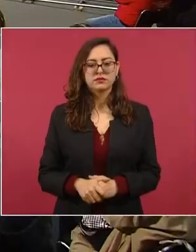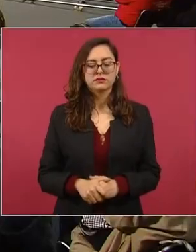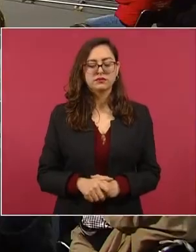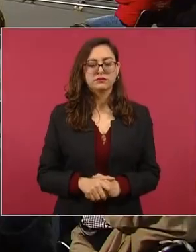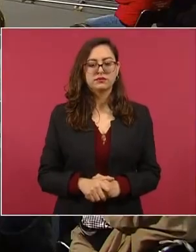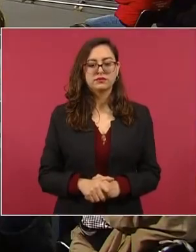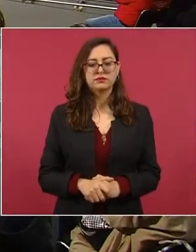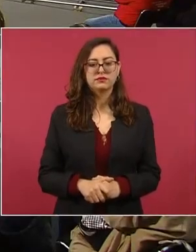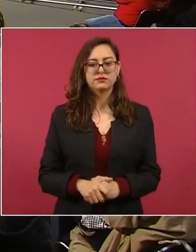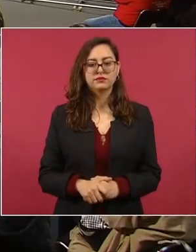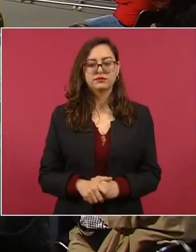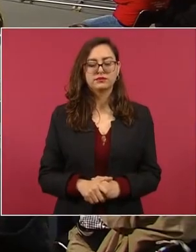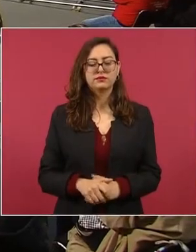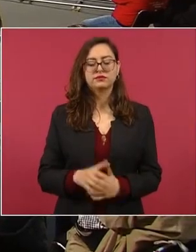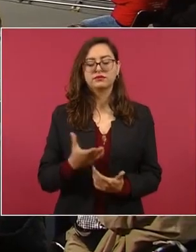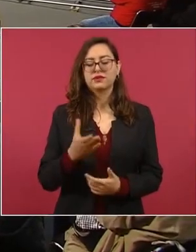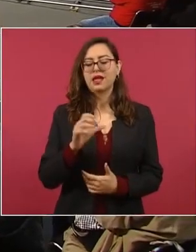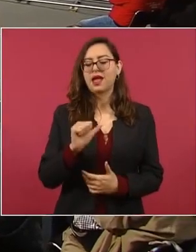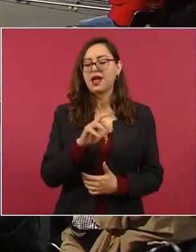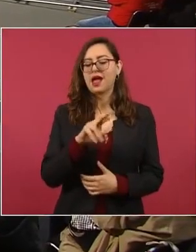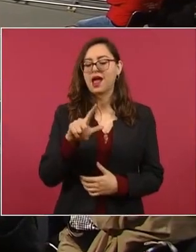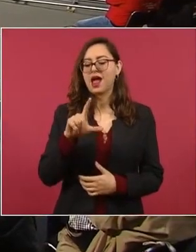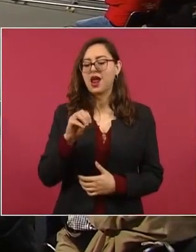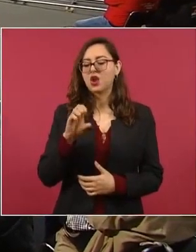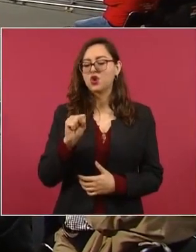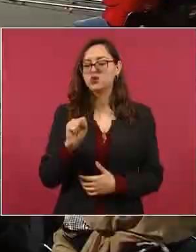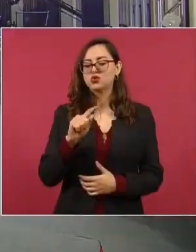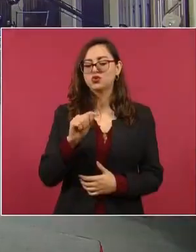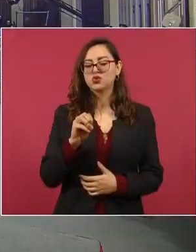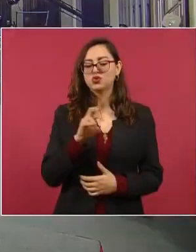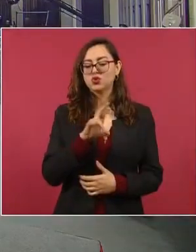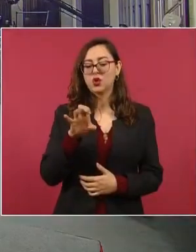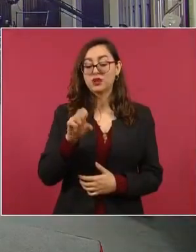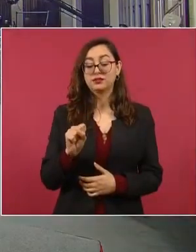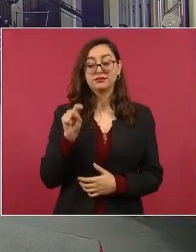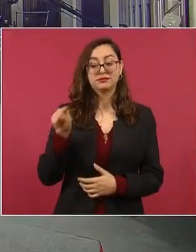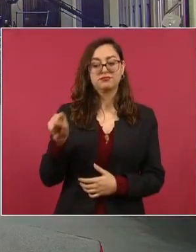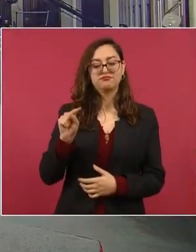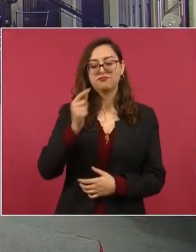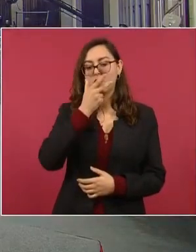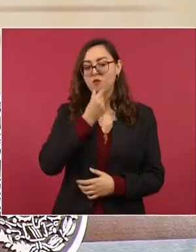el secretario técnico, experto de verdad.